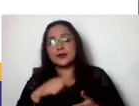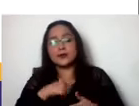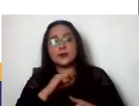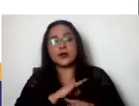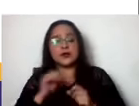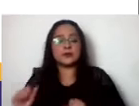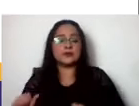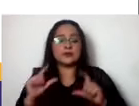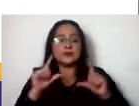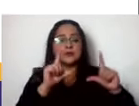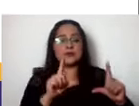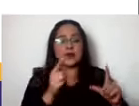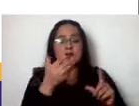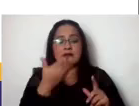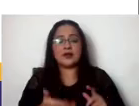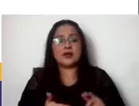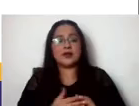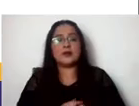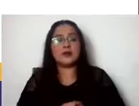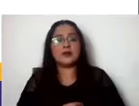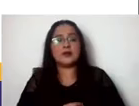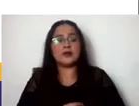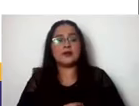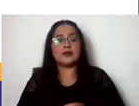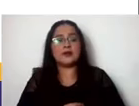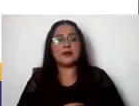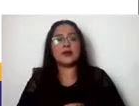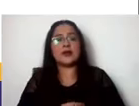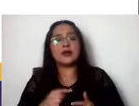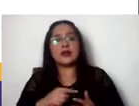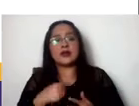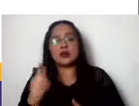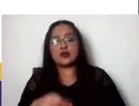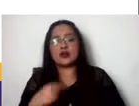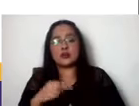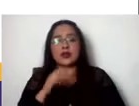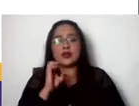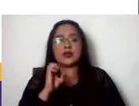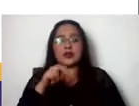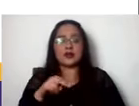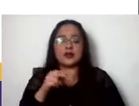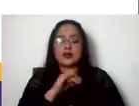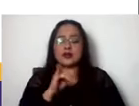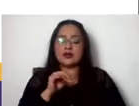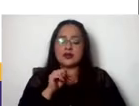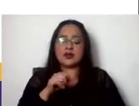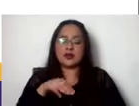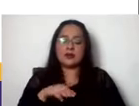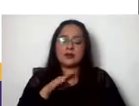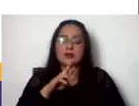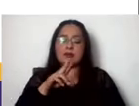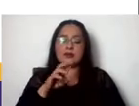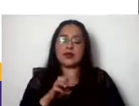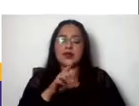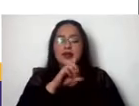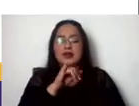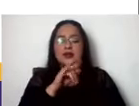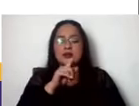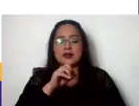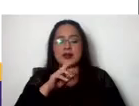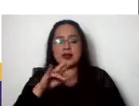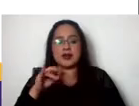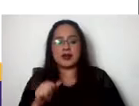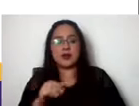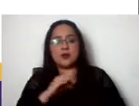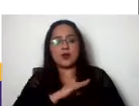permites, nuevamente, en Enjambre Literario y Caja Negra, ¿cierto? Ahí pueden entrar en la web y ahí pueden